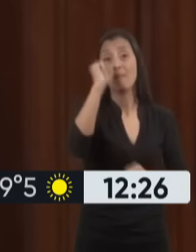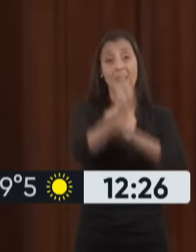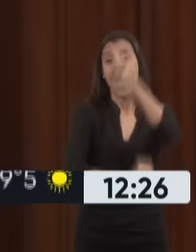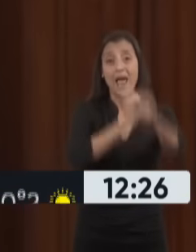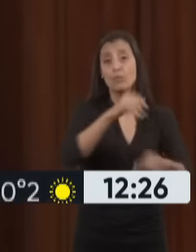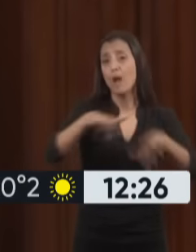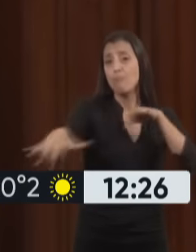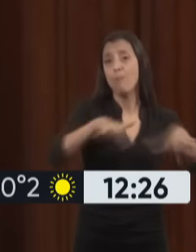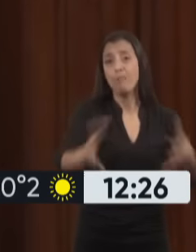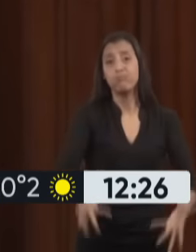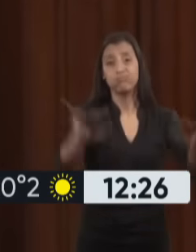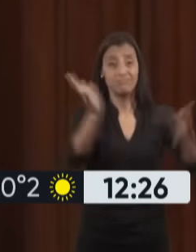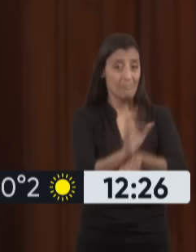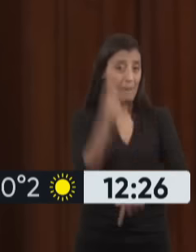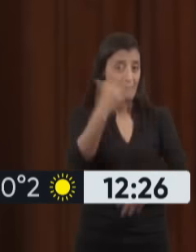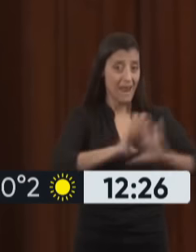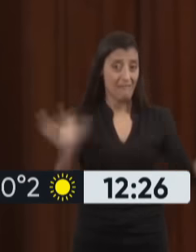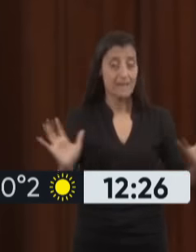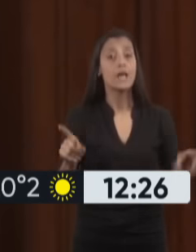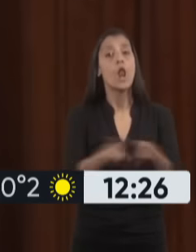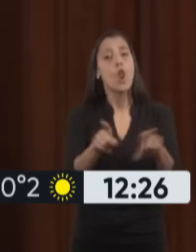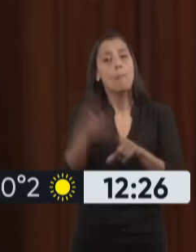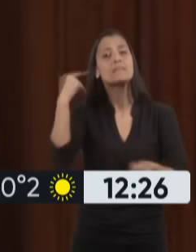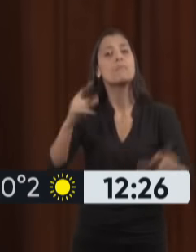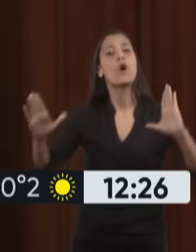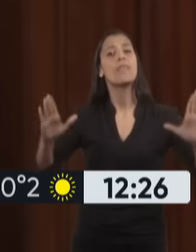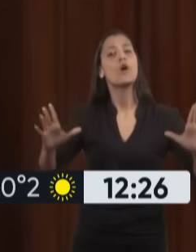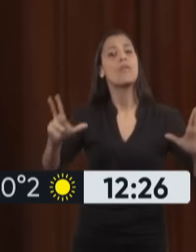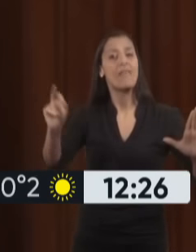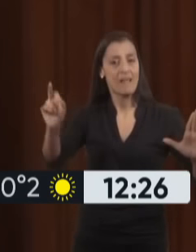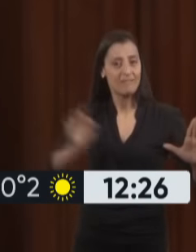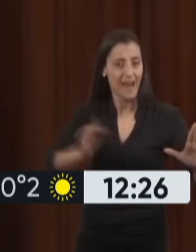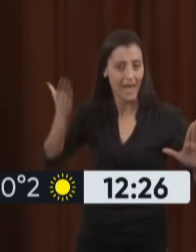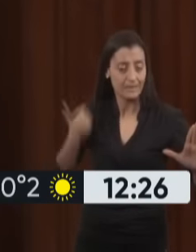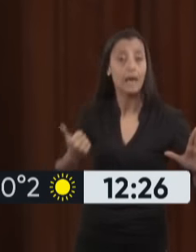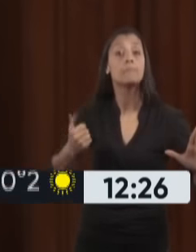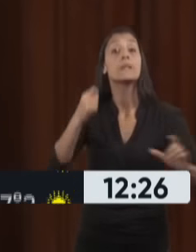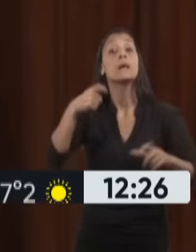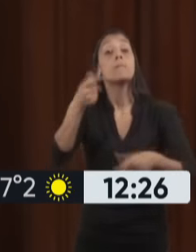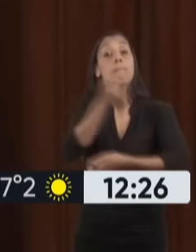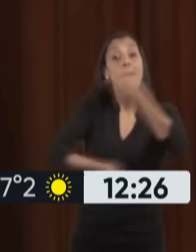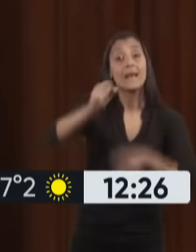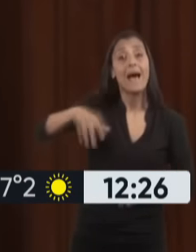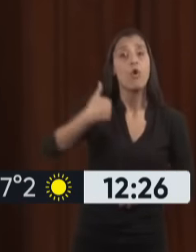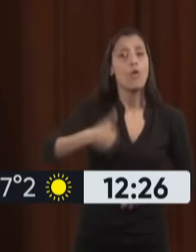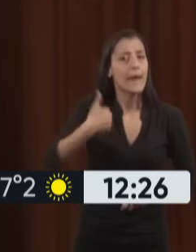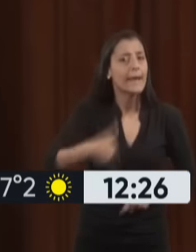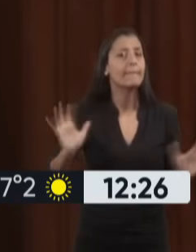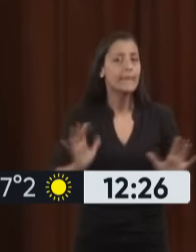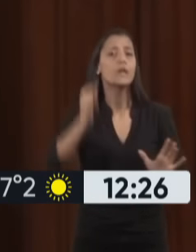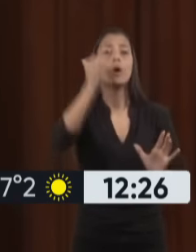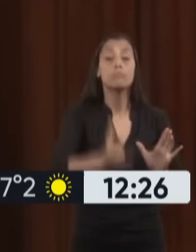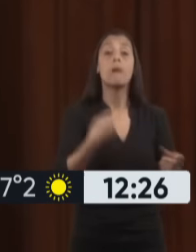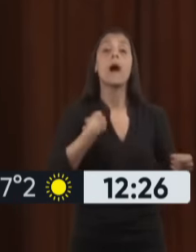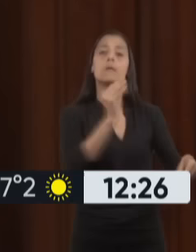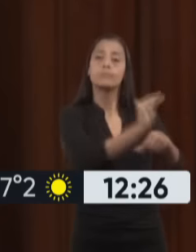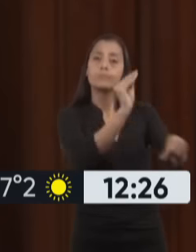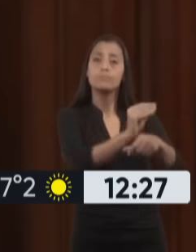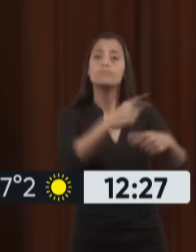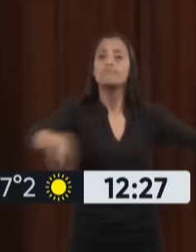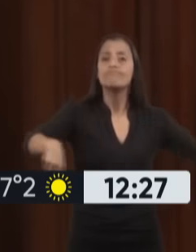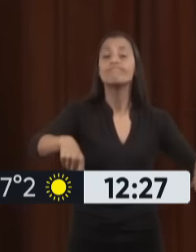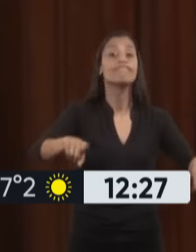industrialización. Lo mismo ocurrió en la década del 30, cuando el mercado argentino naturalmente desarrolló para abastecer la demanda que